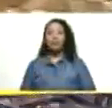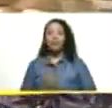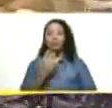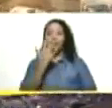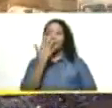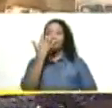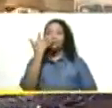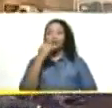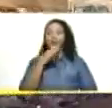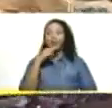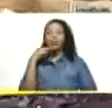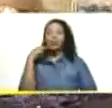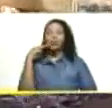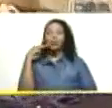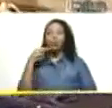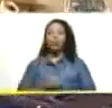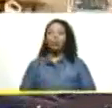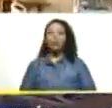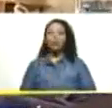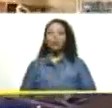Esto está sabroso, vale.